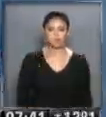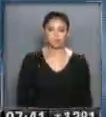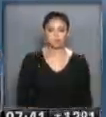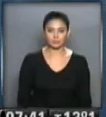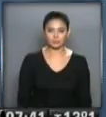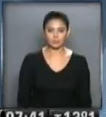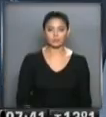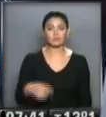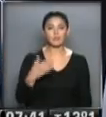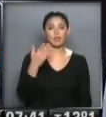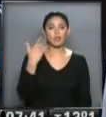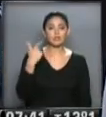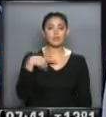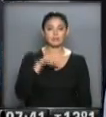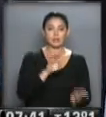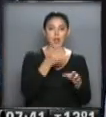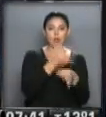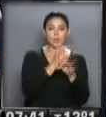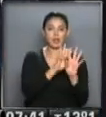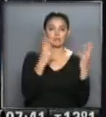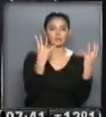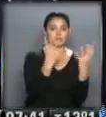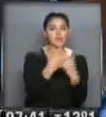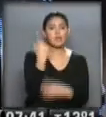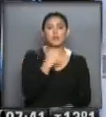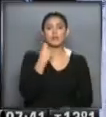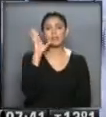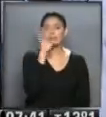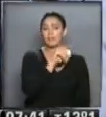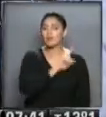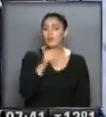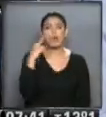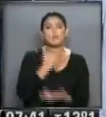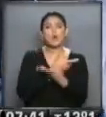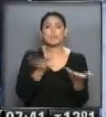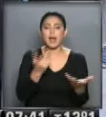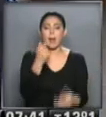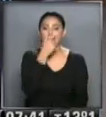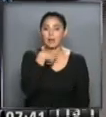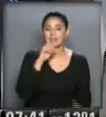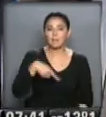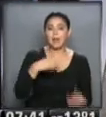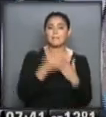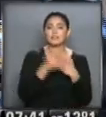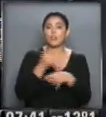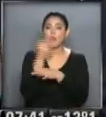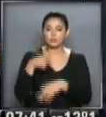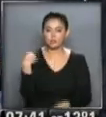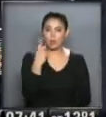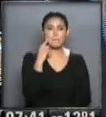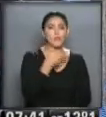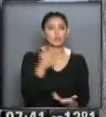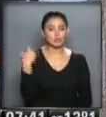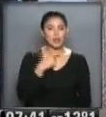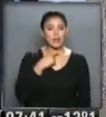El abrazo que acabamos de hacer es algo muy importante y de lo que no nos tenemos que olvidar, porque le estamos mostrando al jefe de gobierno y al ministro de Educación que estamos presentes y que